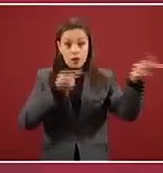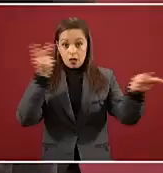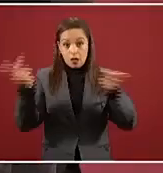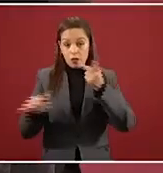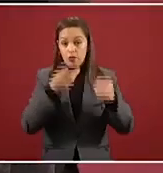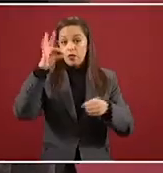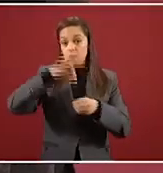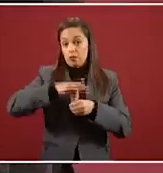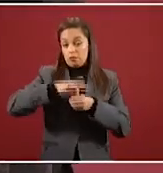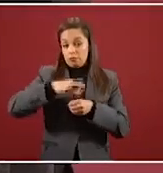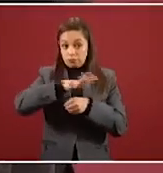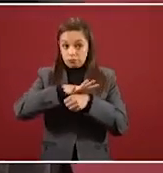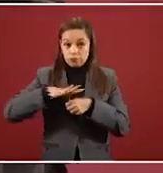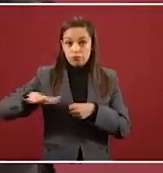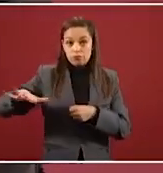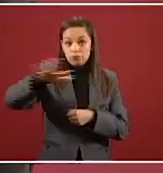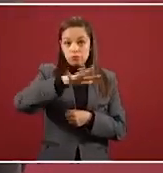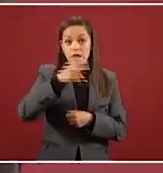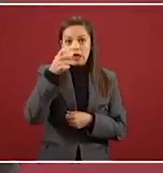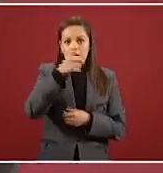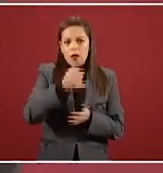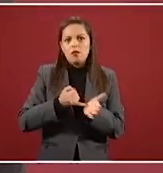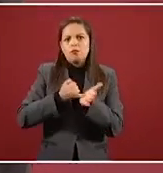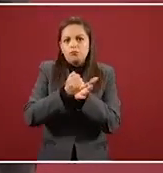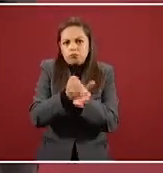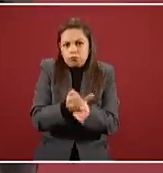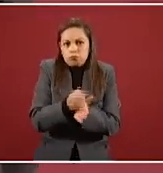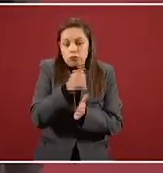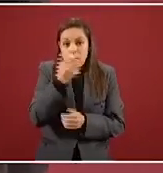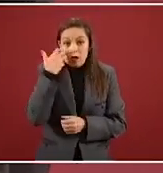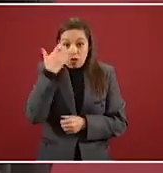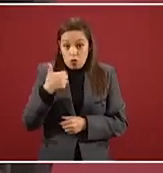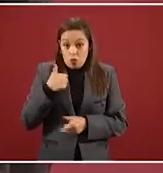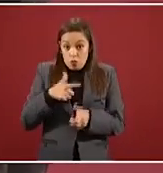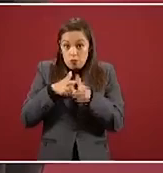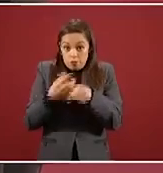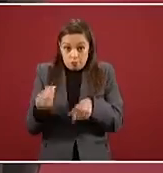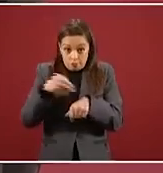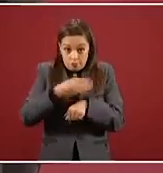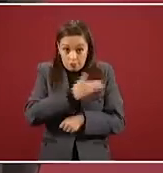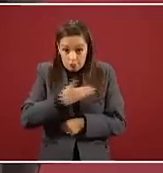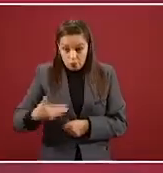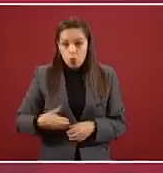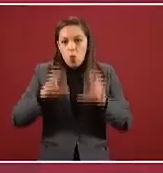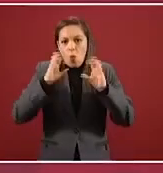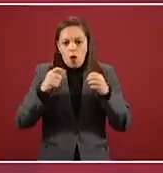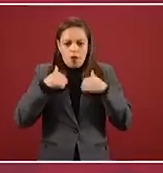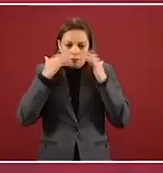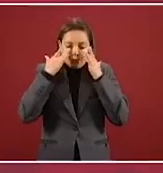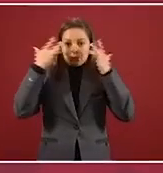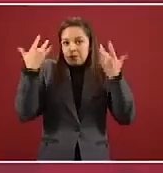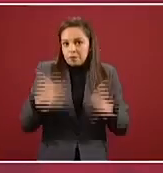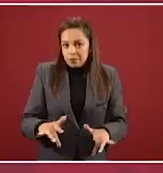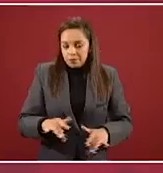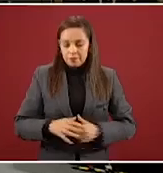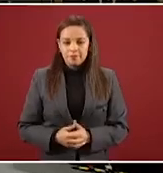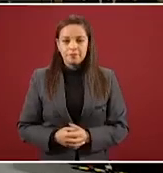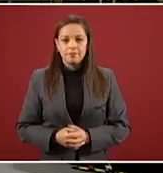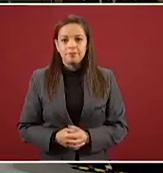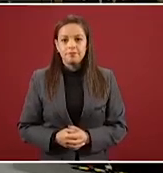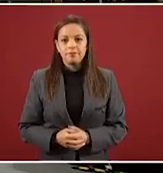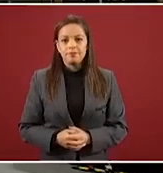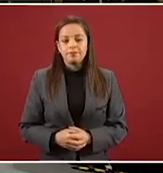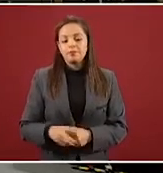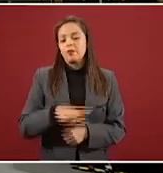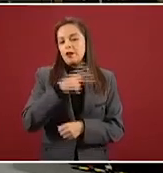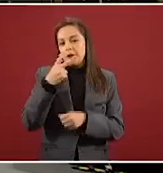gente decida si quieren que yo continúe en la presidencia o que yo renuncie. Okay. Una segunda pregunta, presidente.